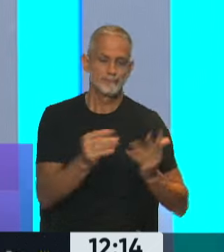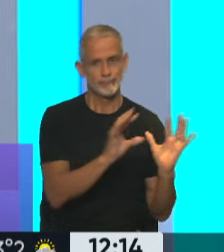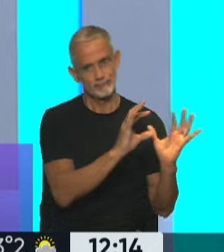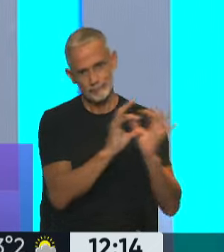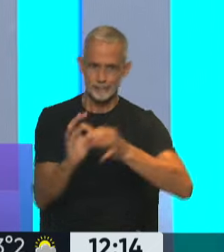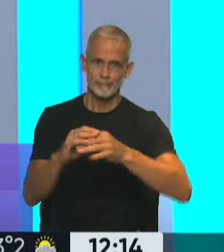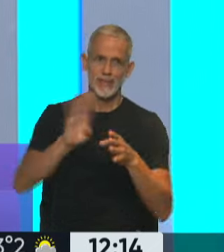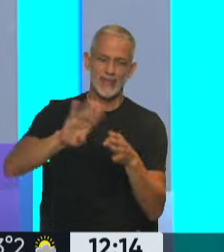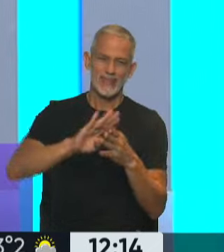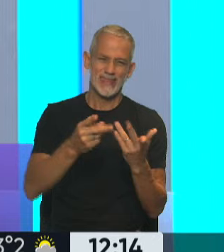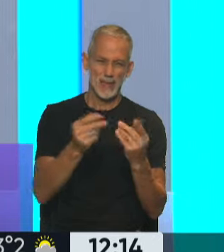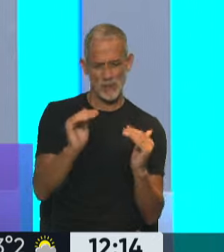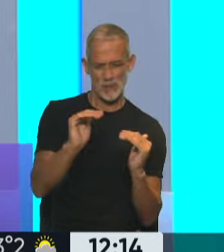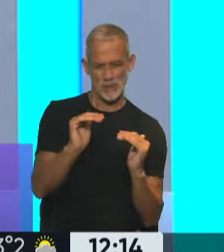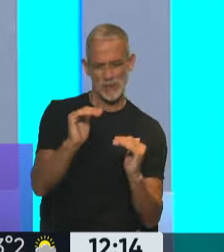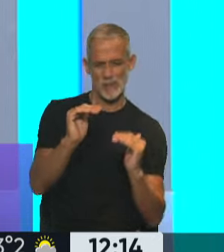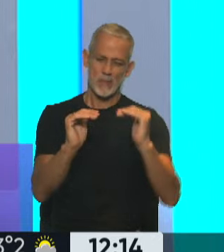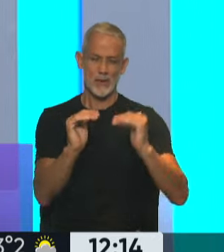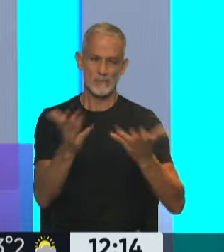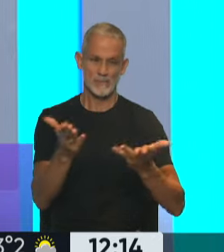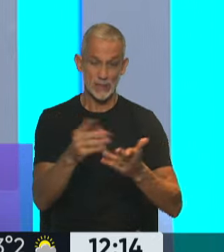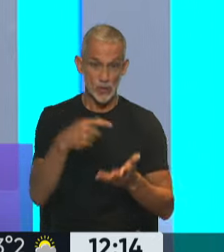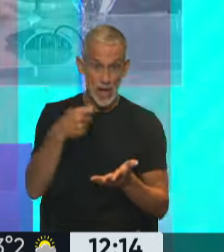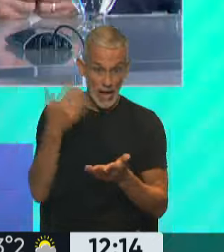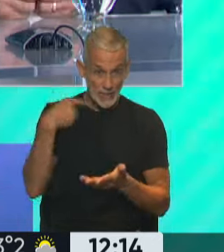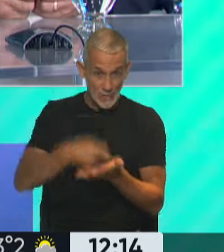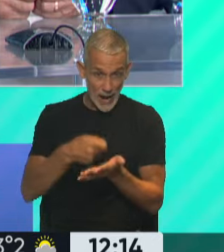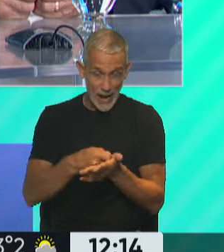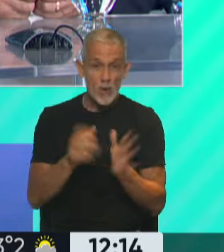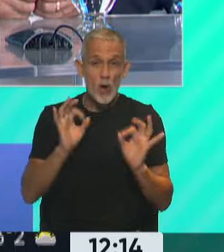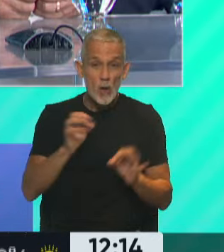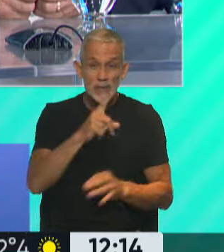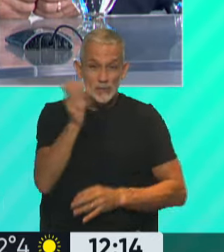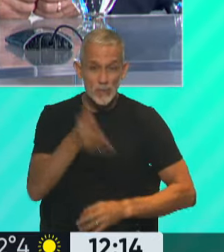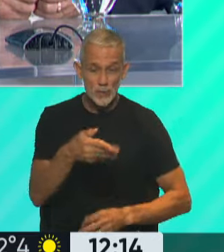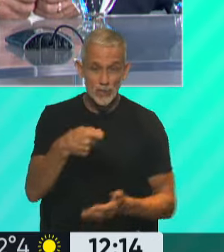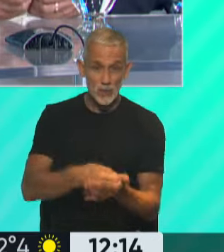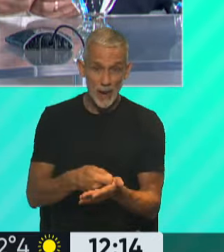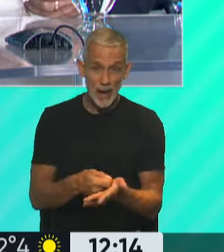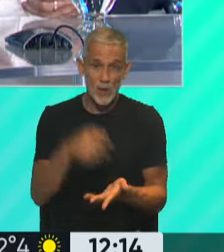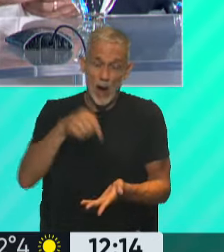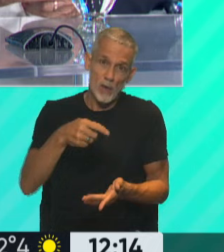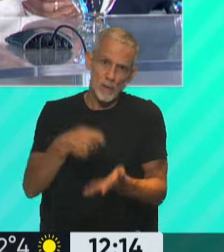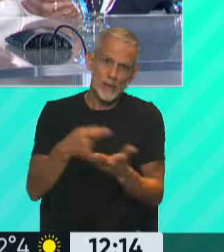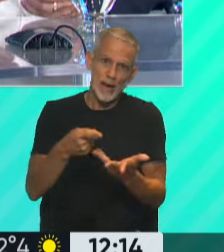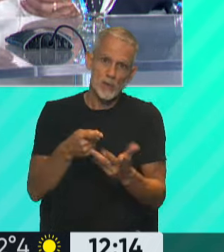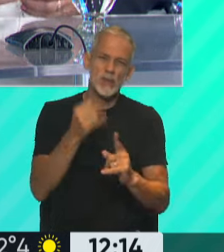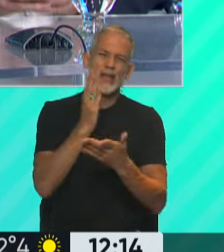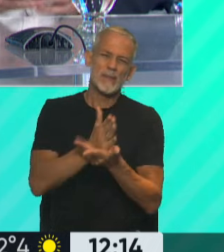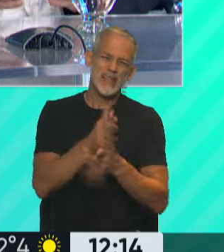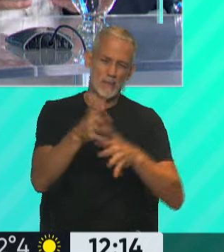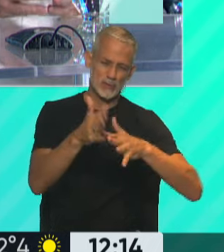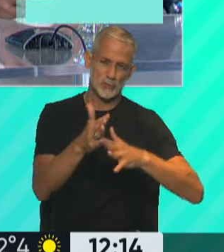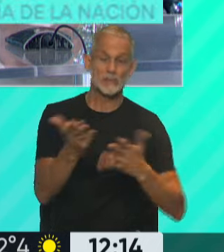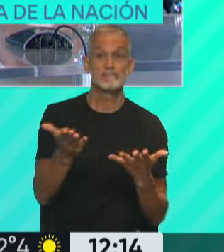vez un atraso. Entonces, los que pagábamos la tarifa plena, que ahora pagamos la mitad más o menos de